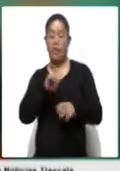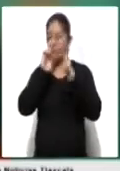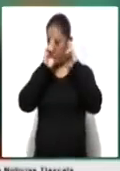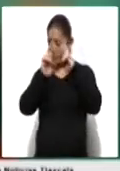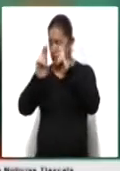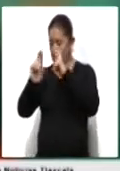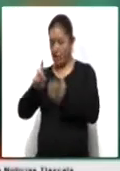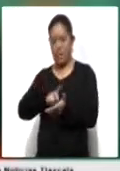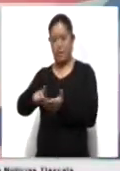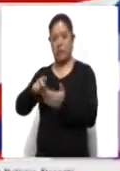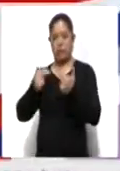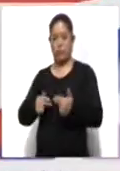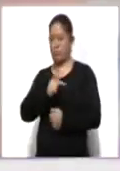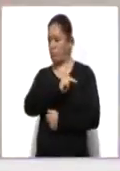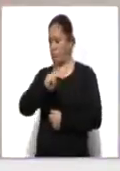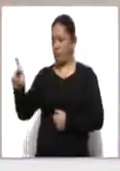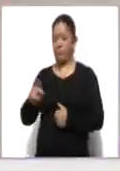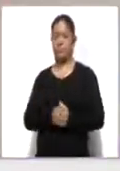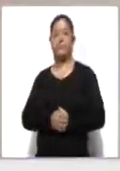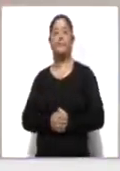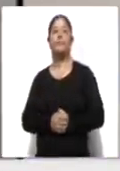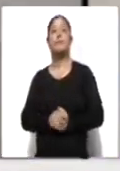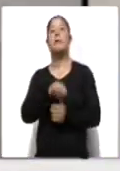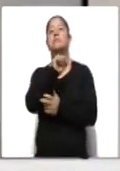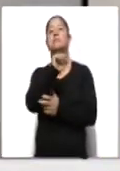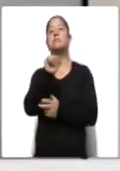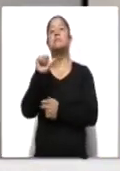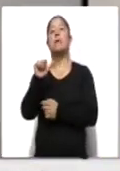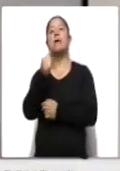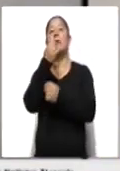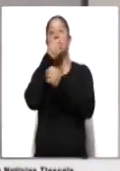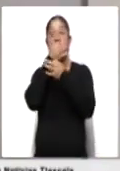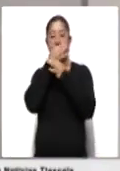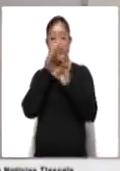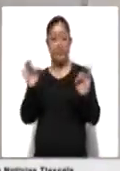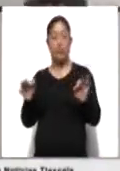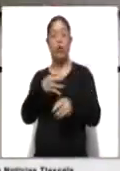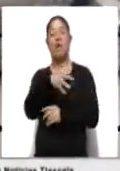respetando los derechos humanos. La Secretaría de Salud informó que 14